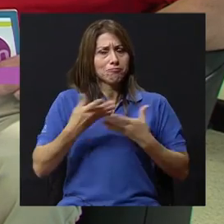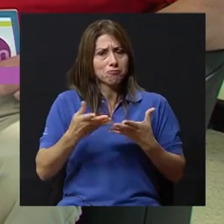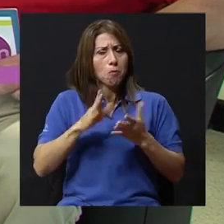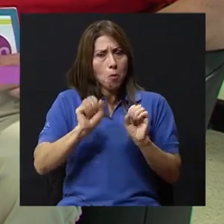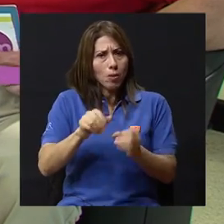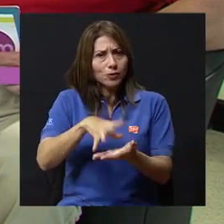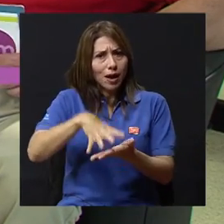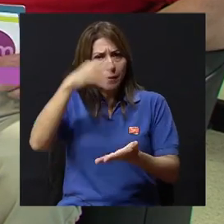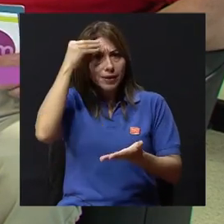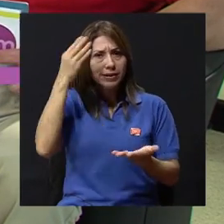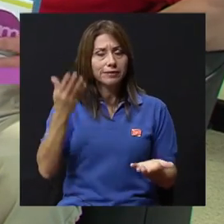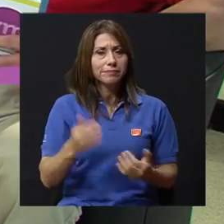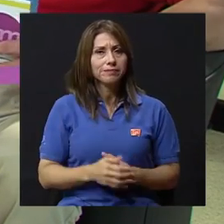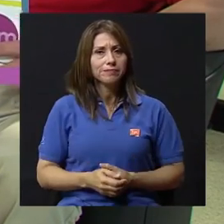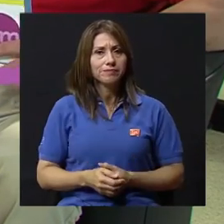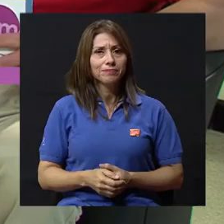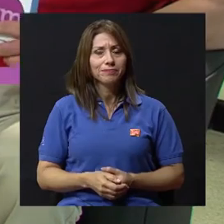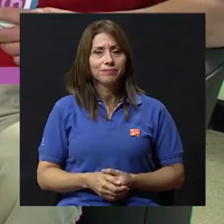aprendemos.